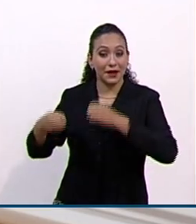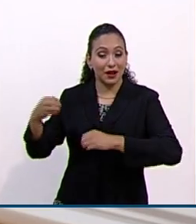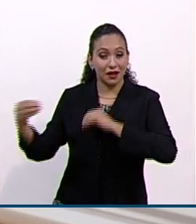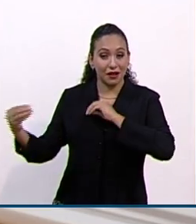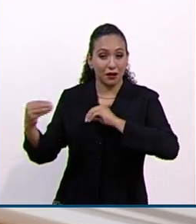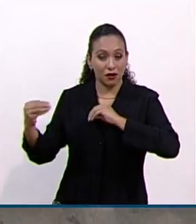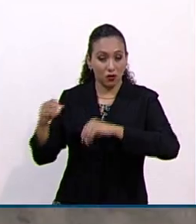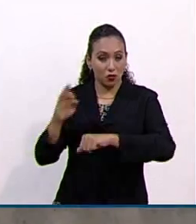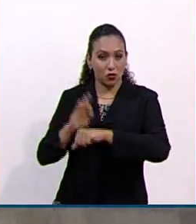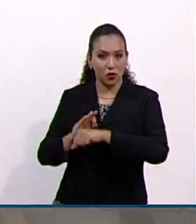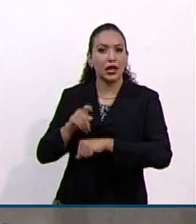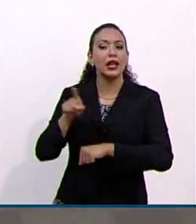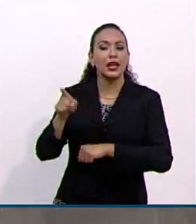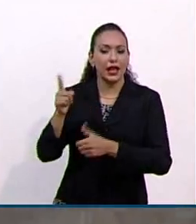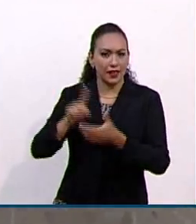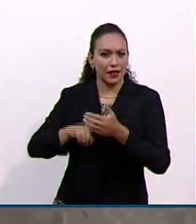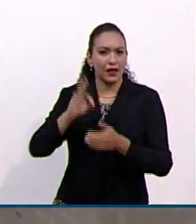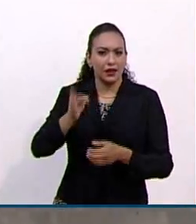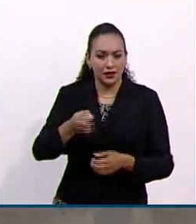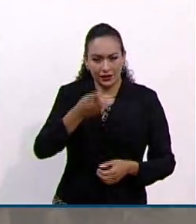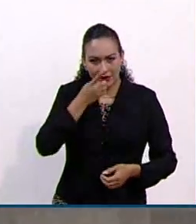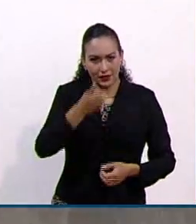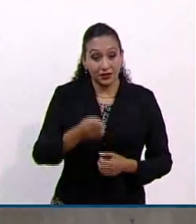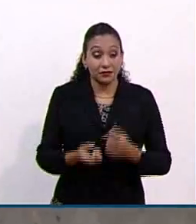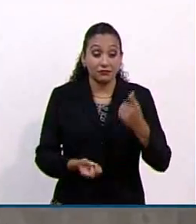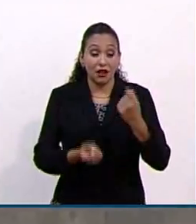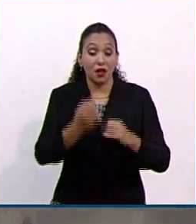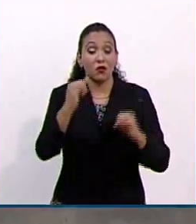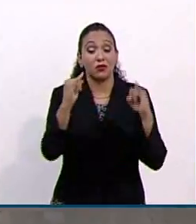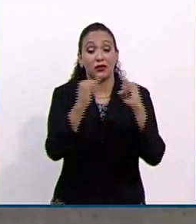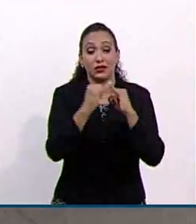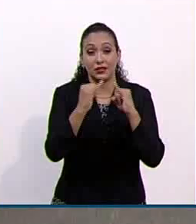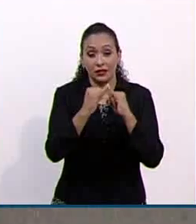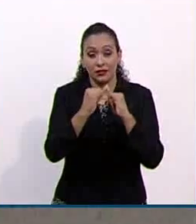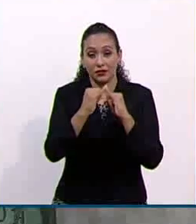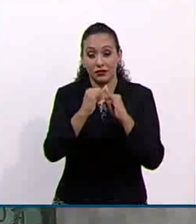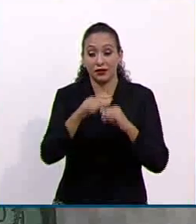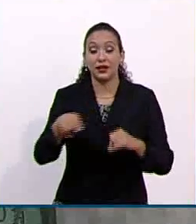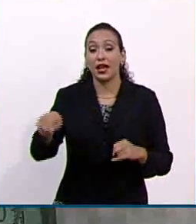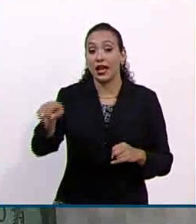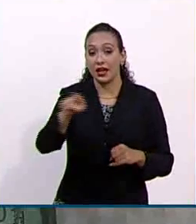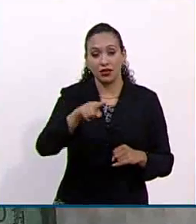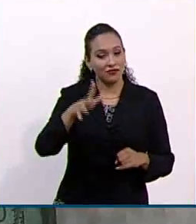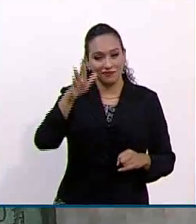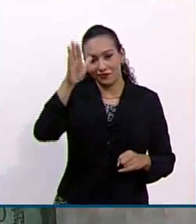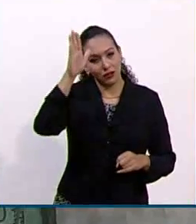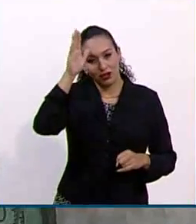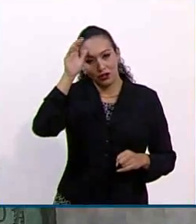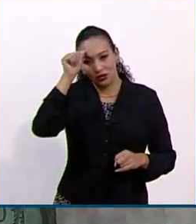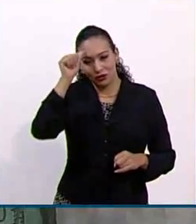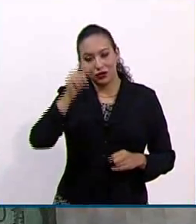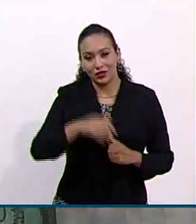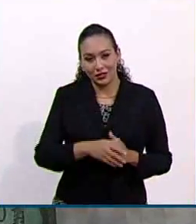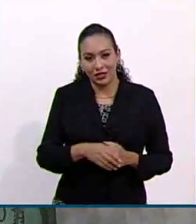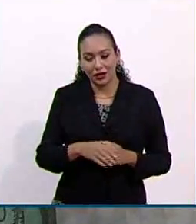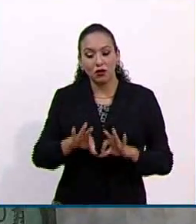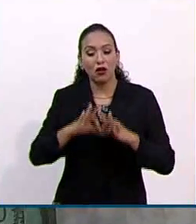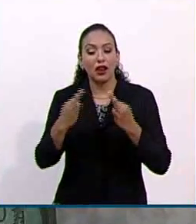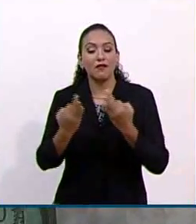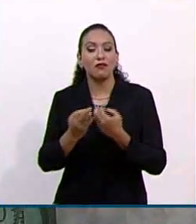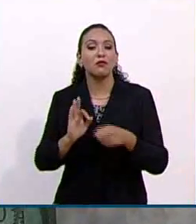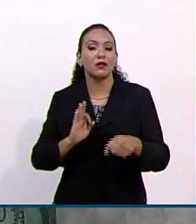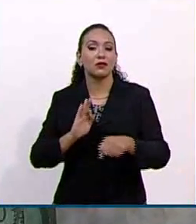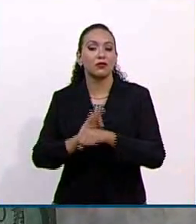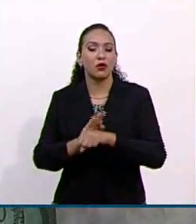el Congreso reflejan que algunas instituciones del Estado están en contra de la noción misma de defensa, que es el